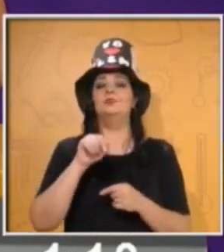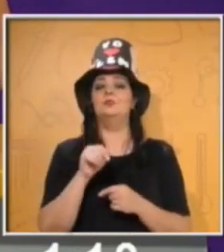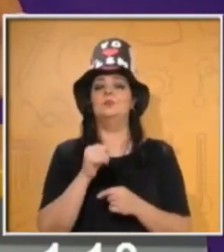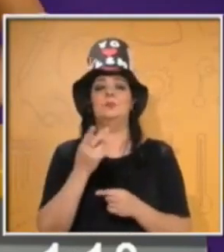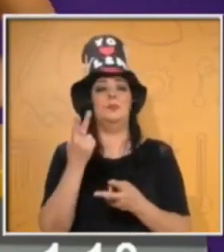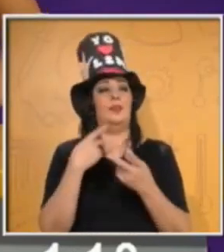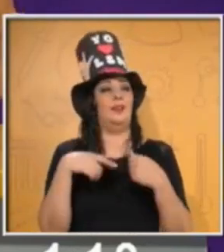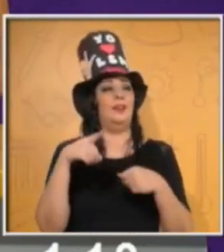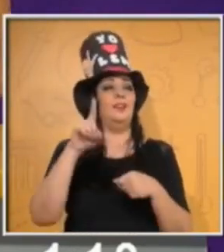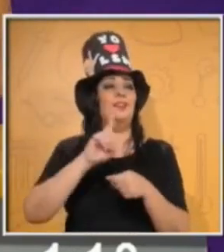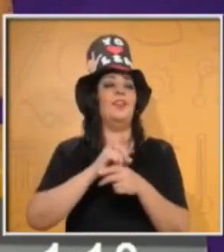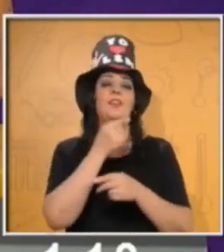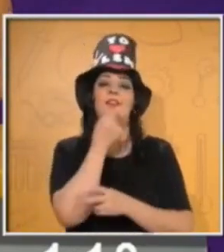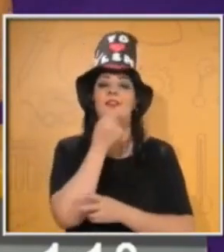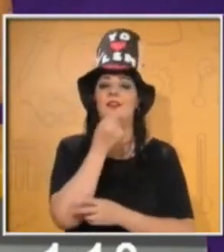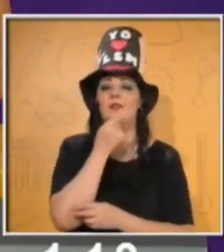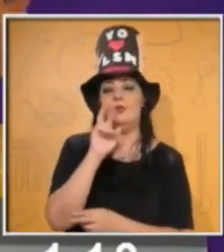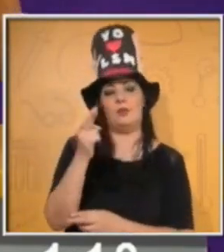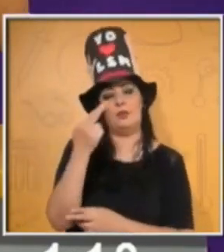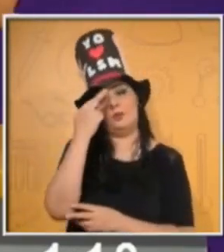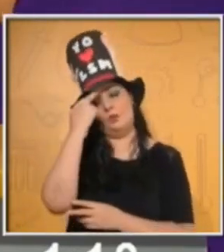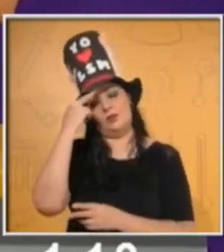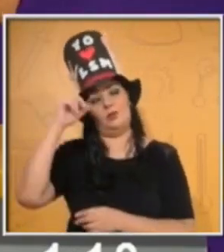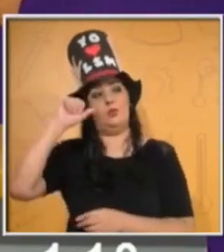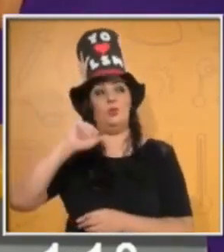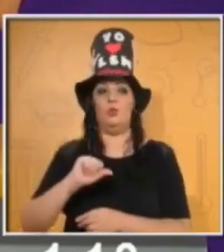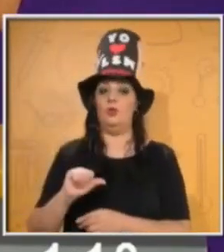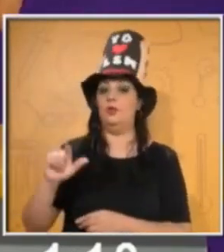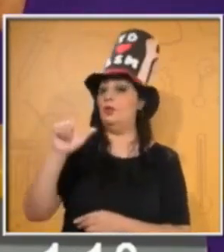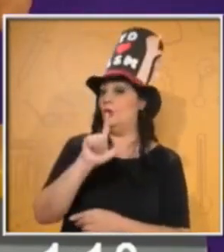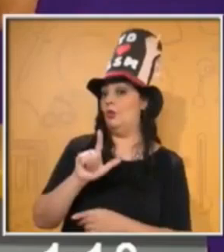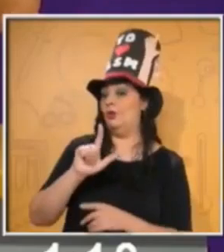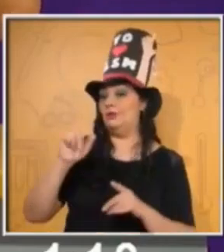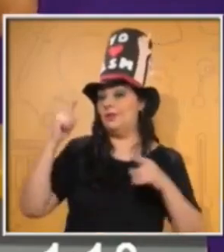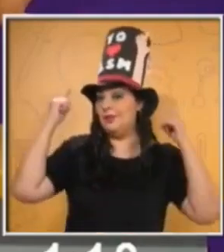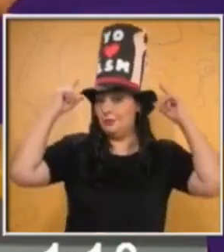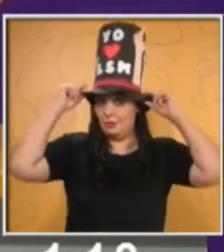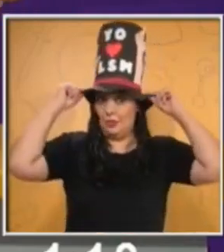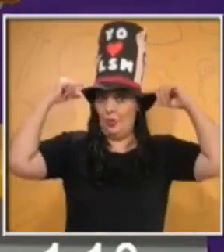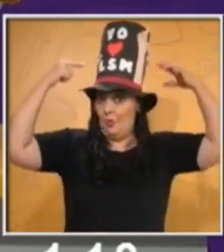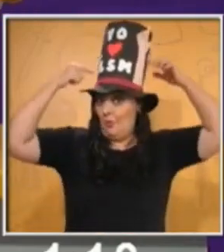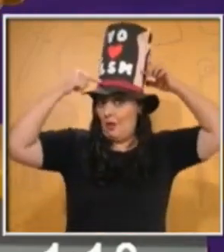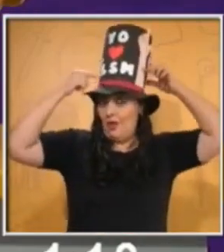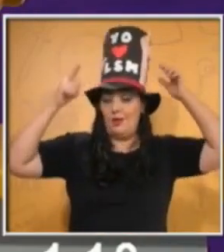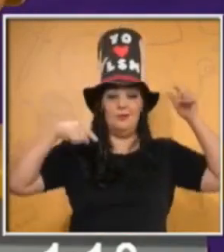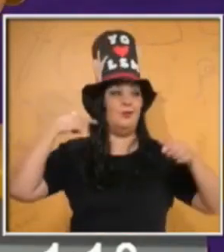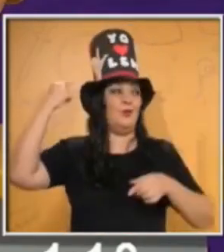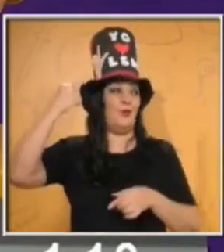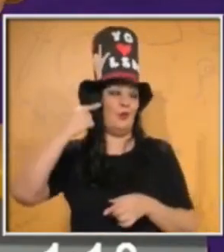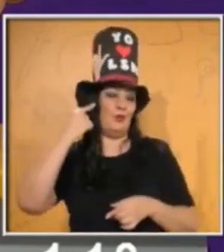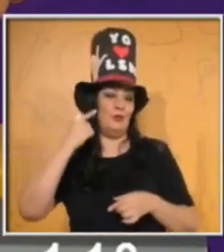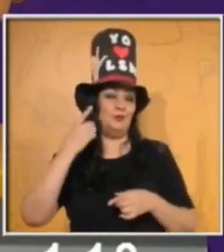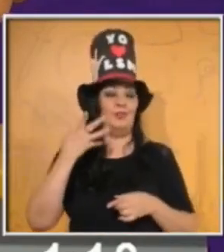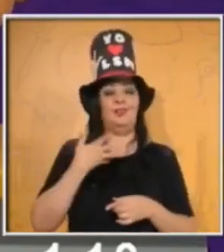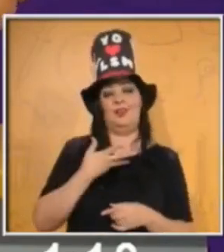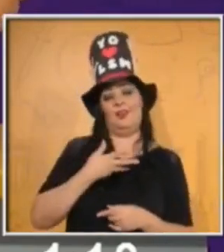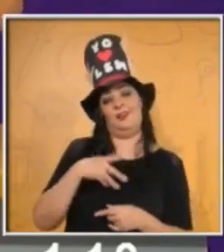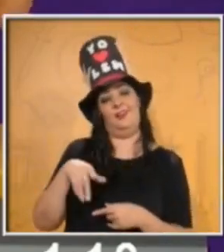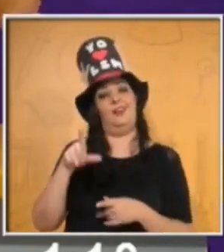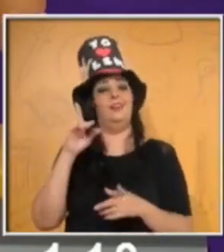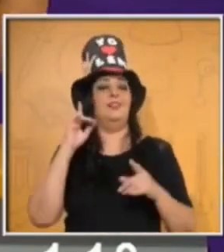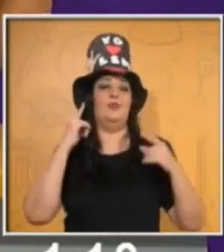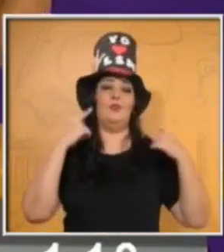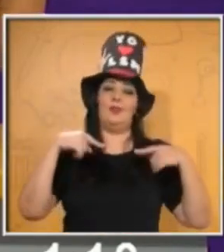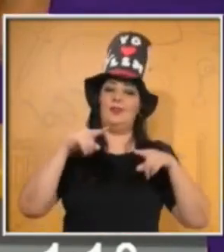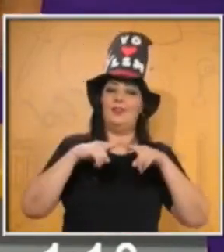del Niño. Y recuerden que esta semana, hoy fue de sombrero loco, que está muy padre aquí la maestra con el chapulín colorado